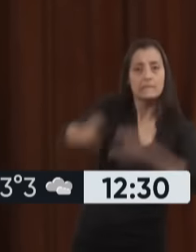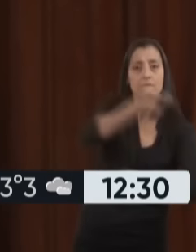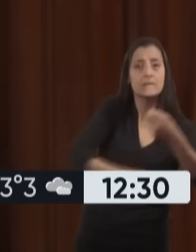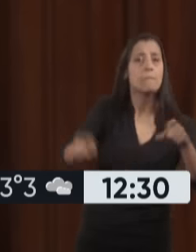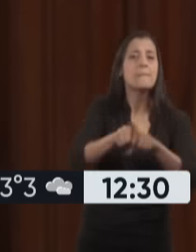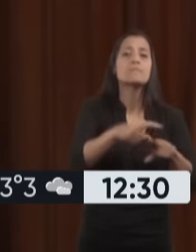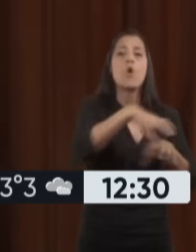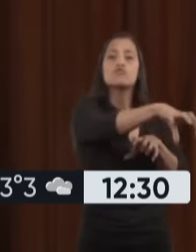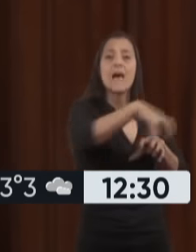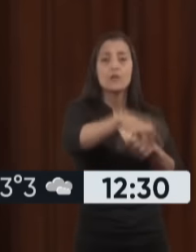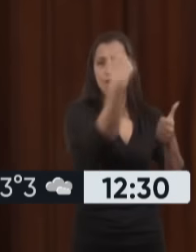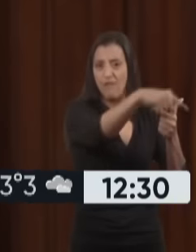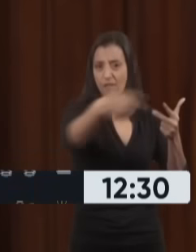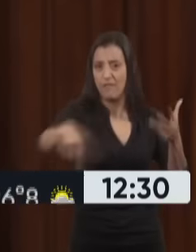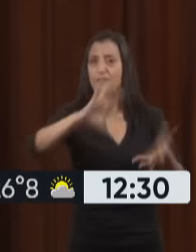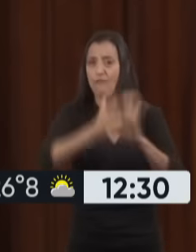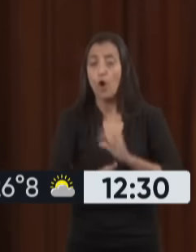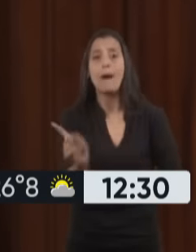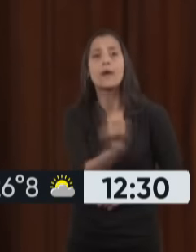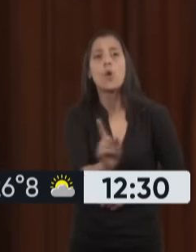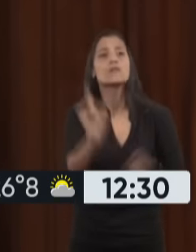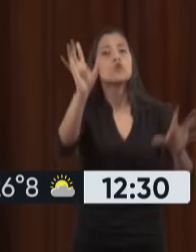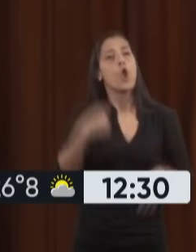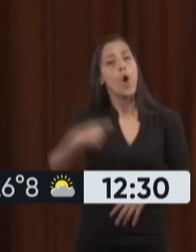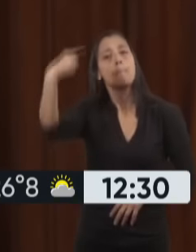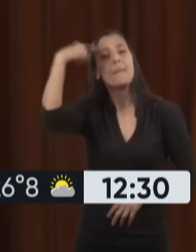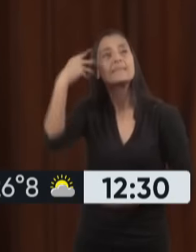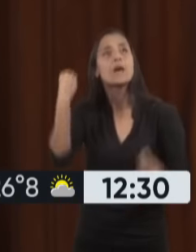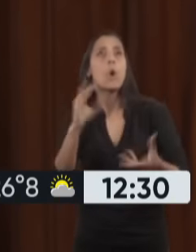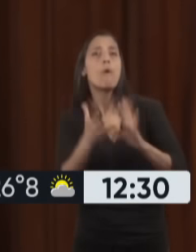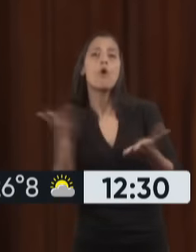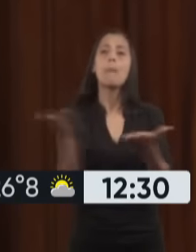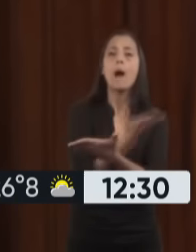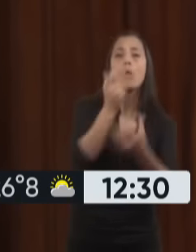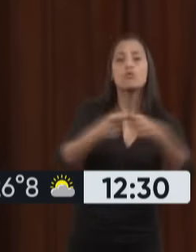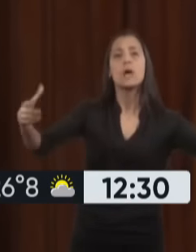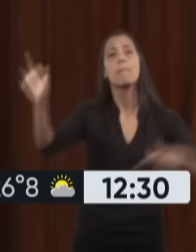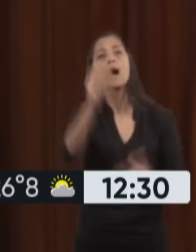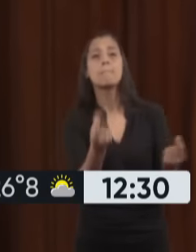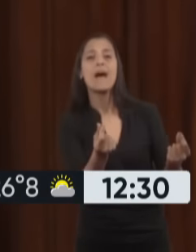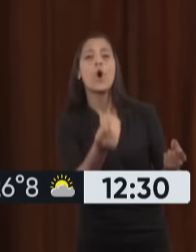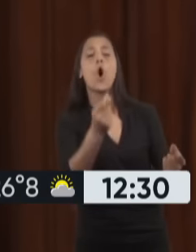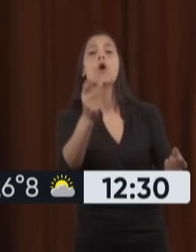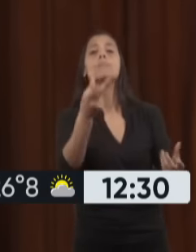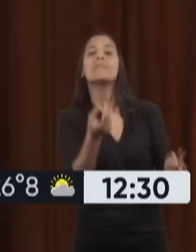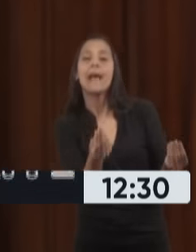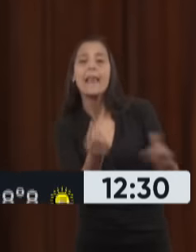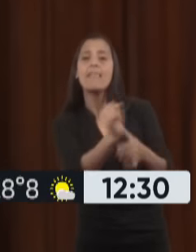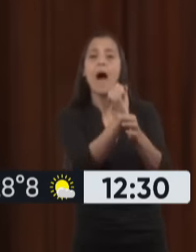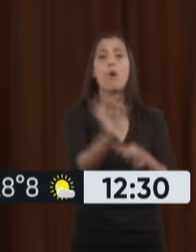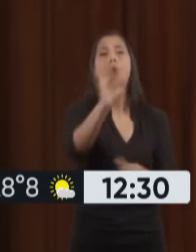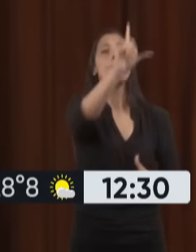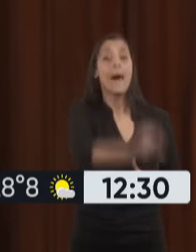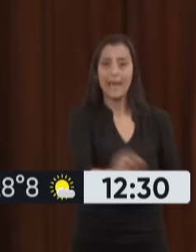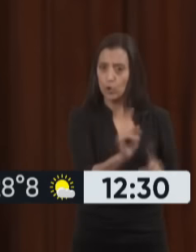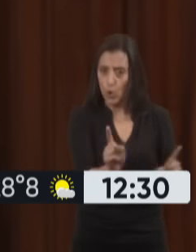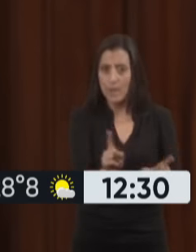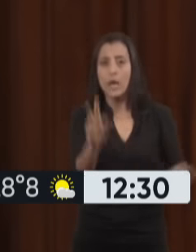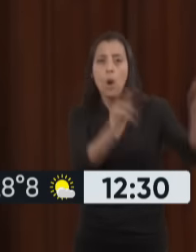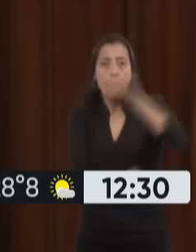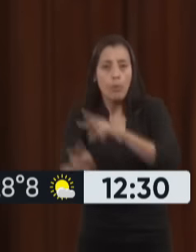muchos sectores. Ya no se trataba de pensar cómo producir más, mejor y más barato, sino de ver cómo acceder a la